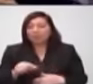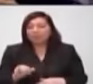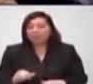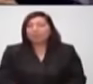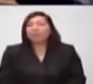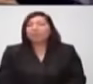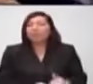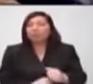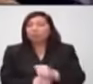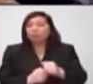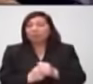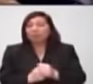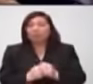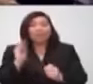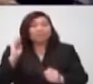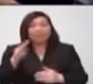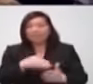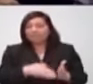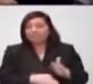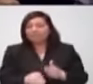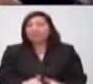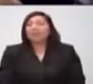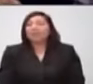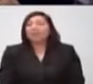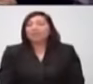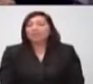el túnel de Benavides que conecta la Panamericana Sur con la